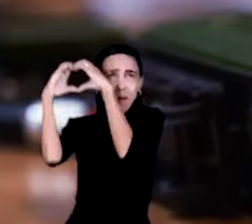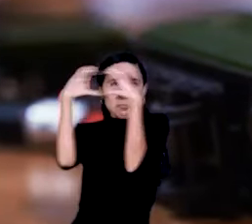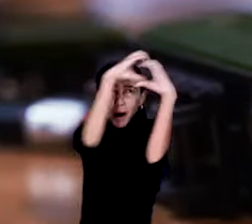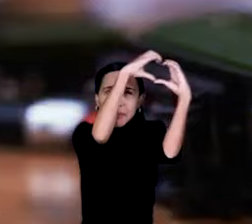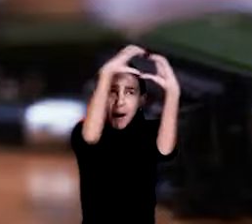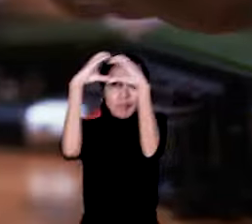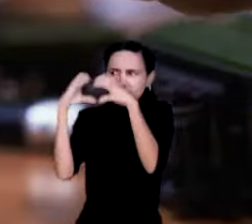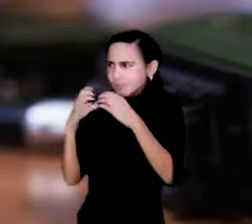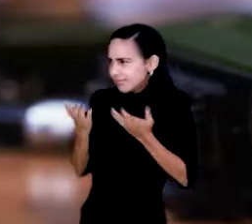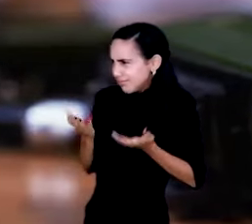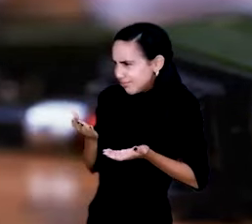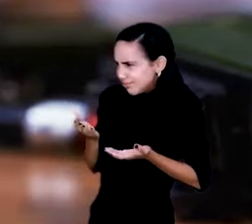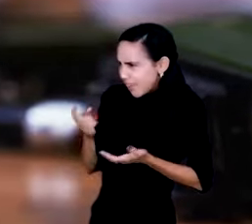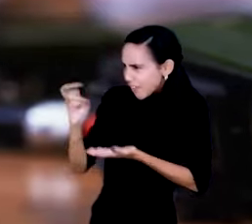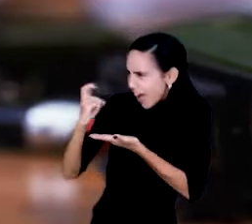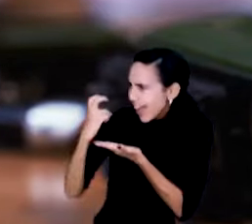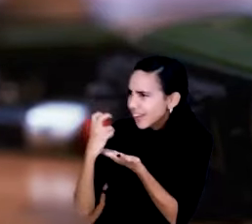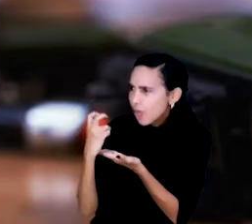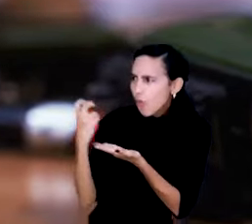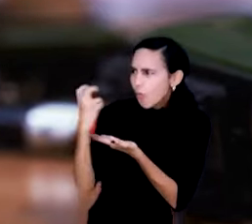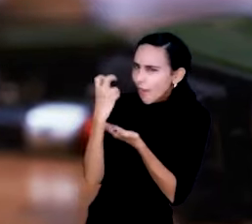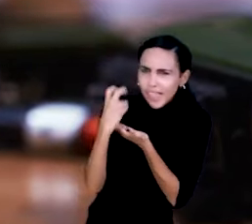¿Fede? ¿Fede?